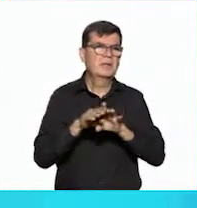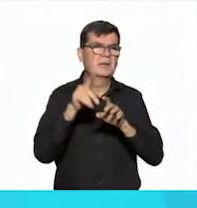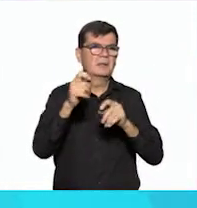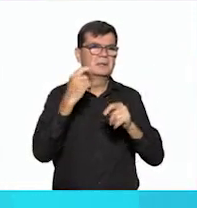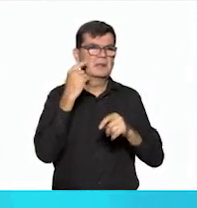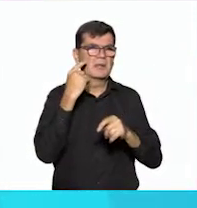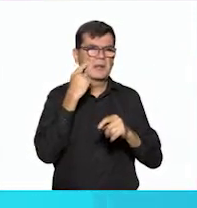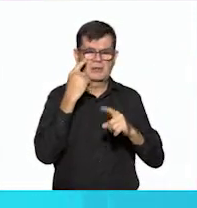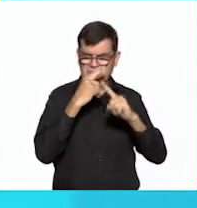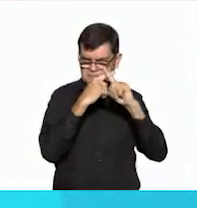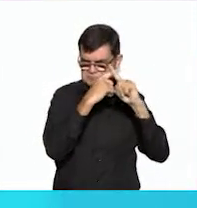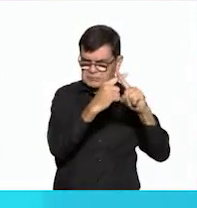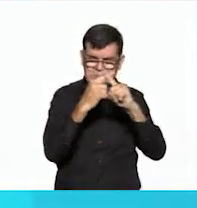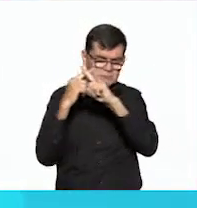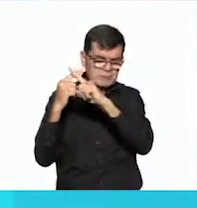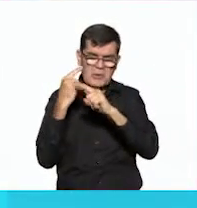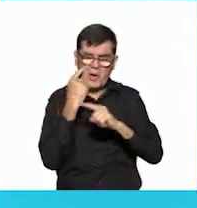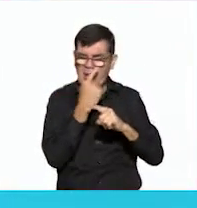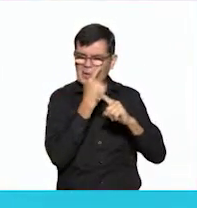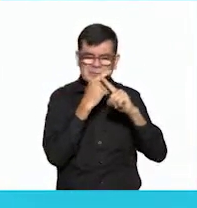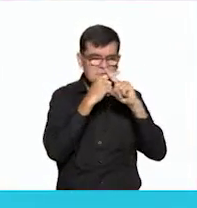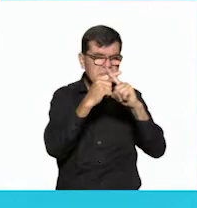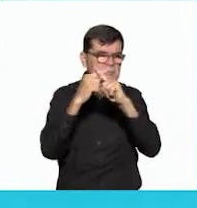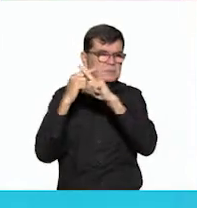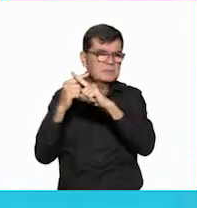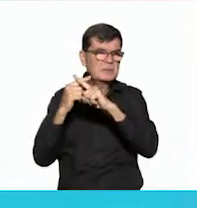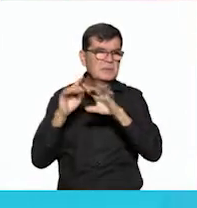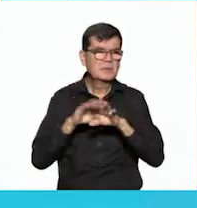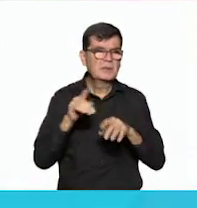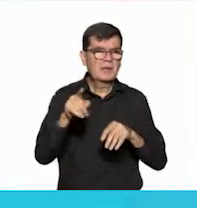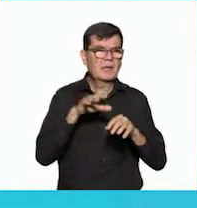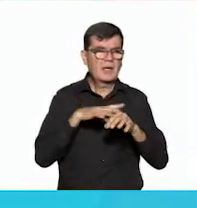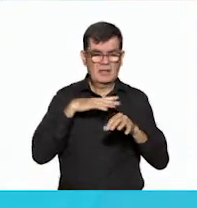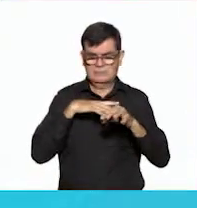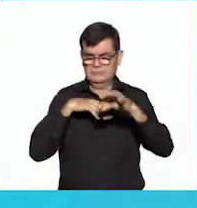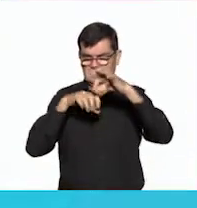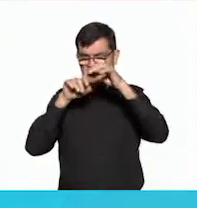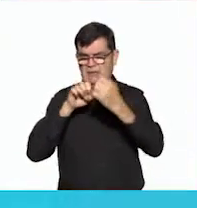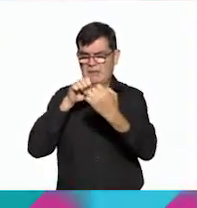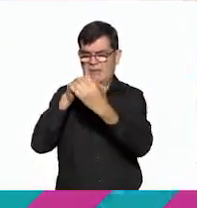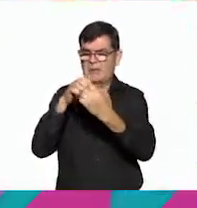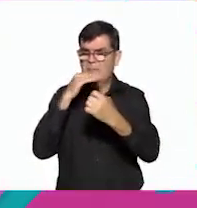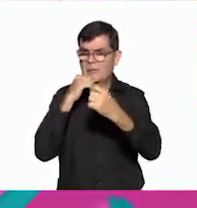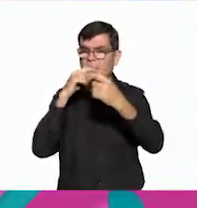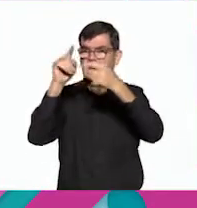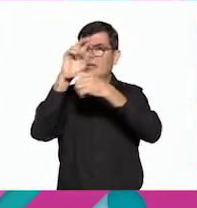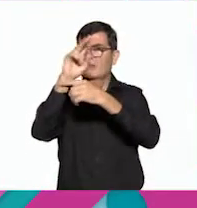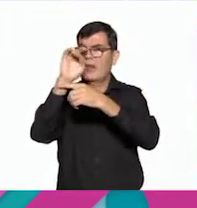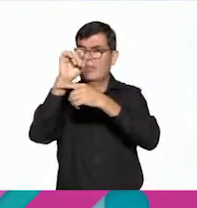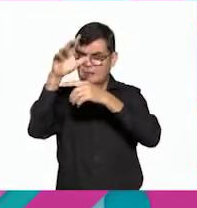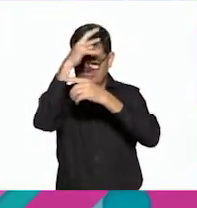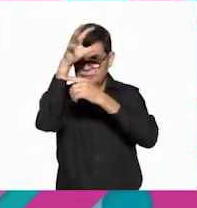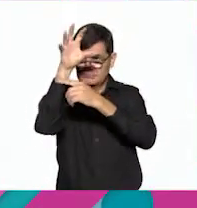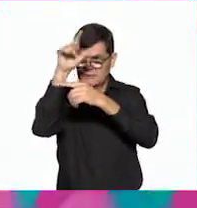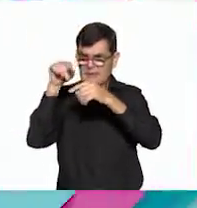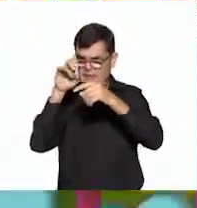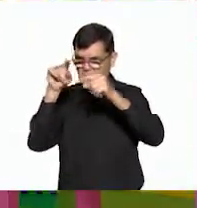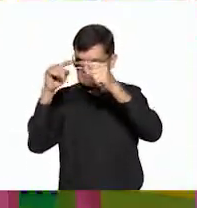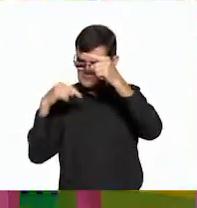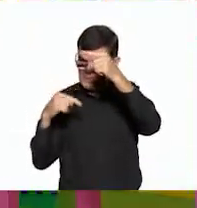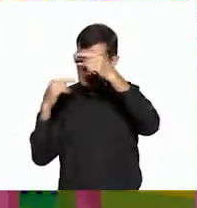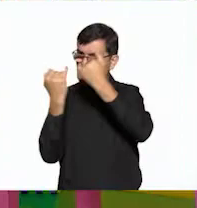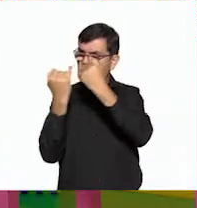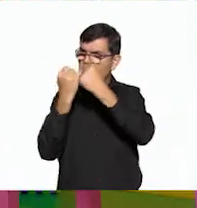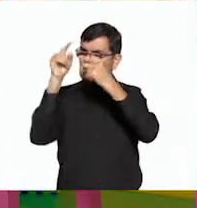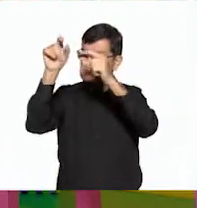tenemos una rima, radar y engañar. Me encantan las rimas. ¿A ti? Ay, me encantan las